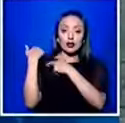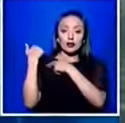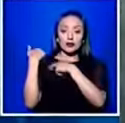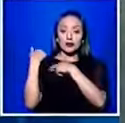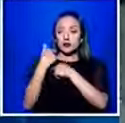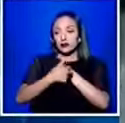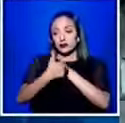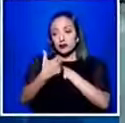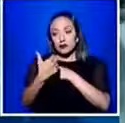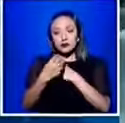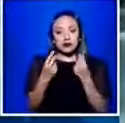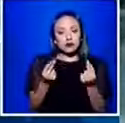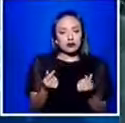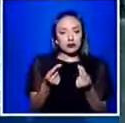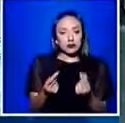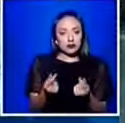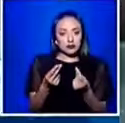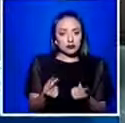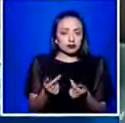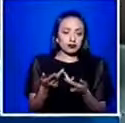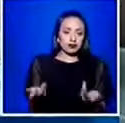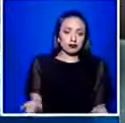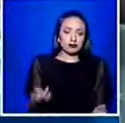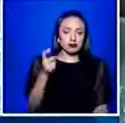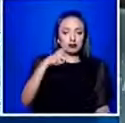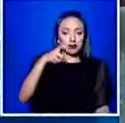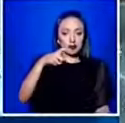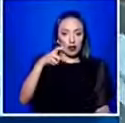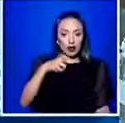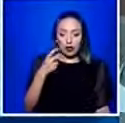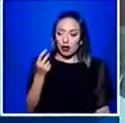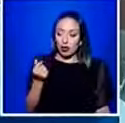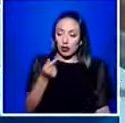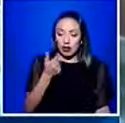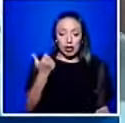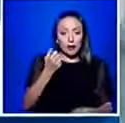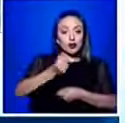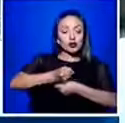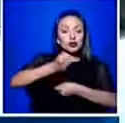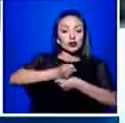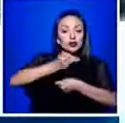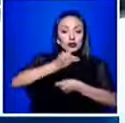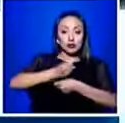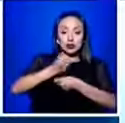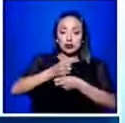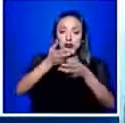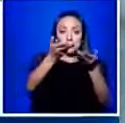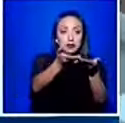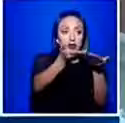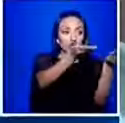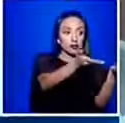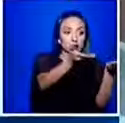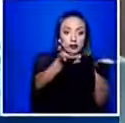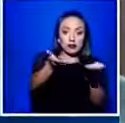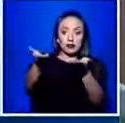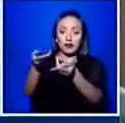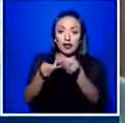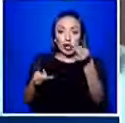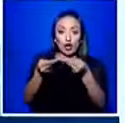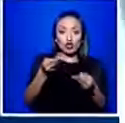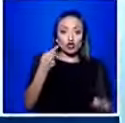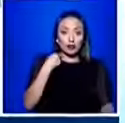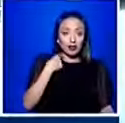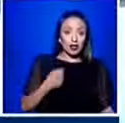que tenga la bondad de apurar, que tenga la bondad de hacer rápido, porque caso contrario los negocios están perdiendo.